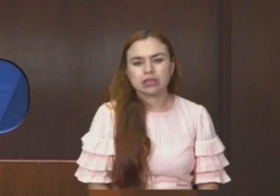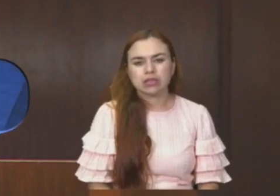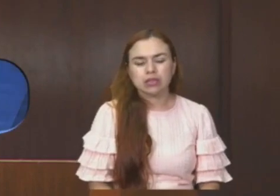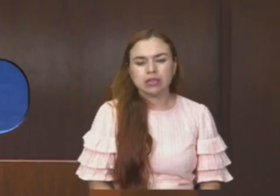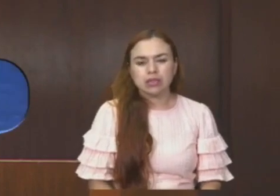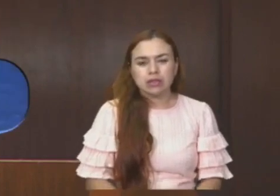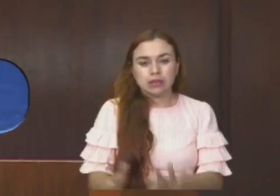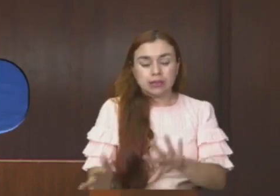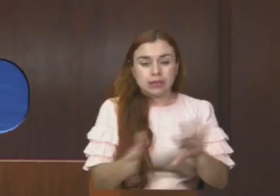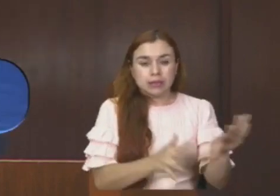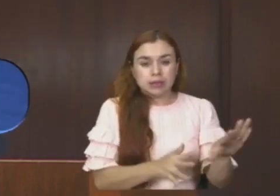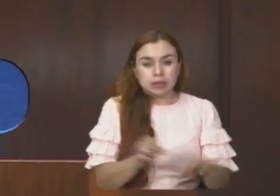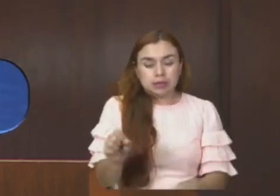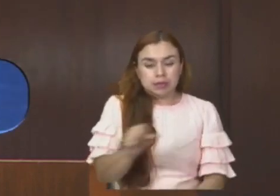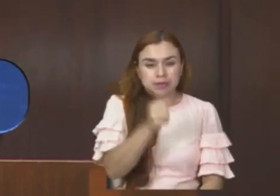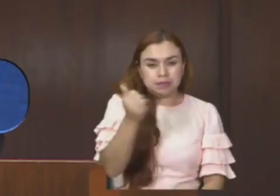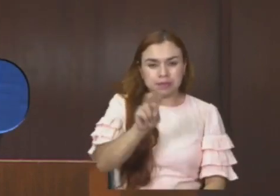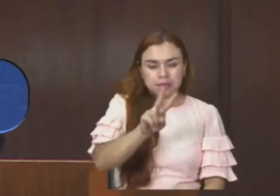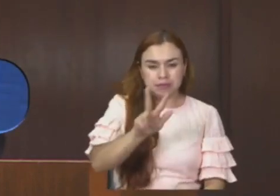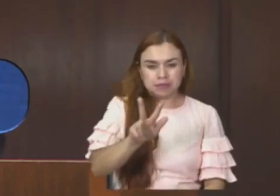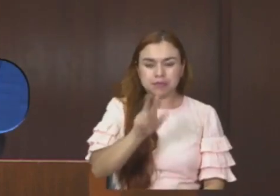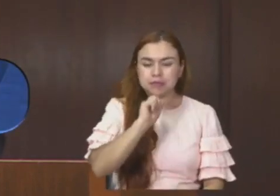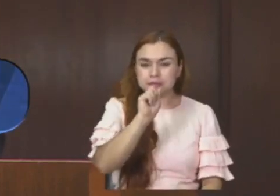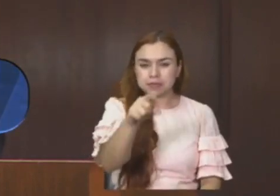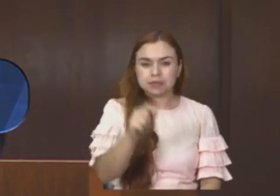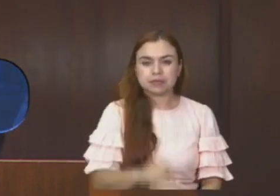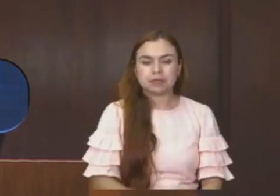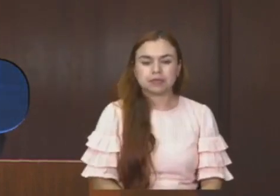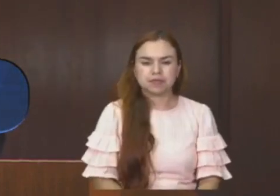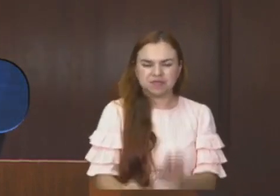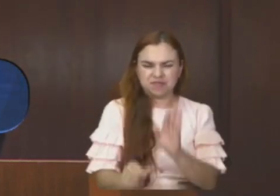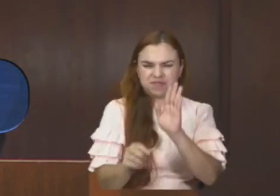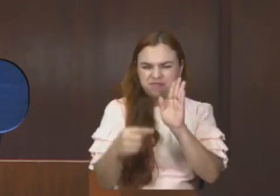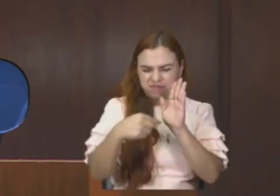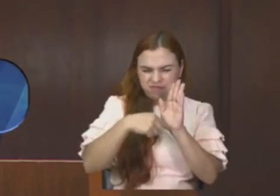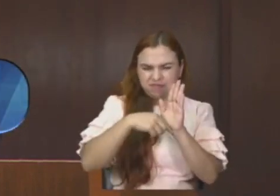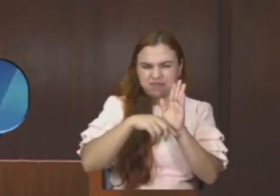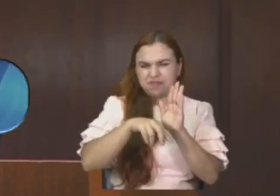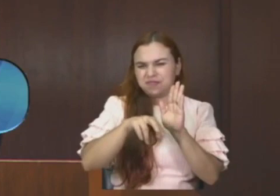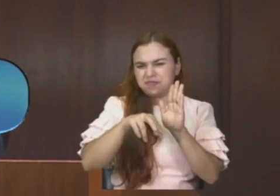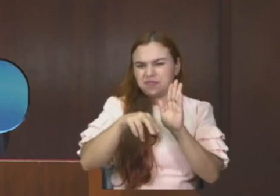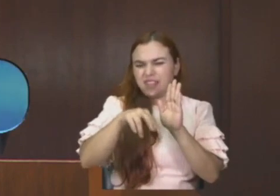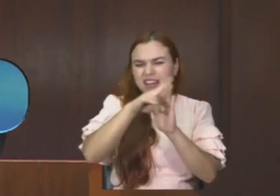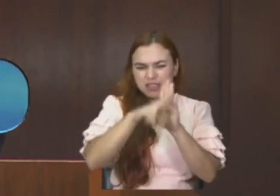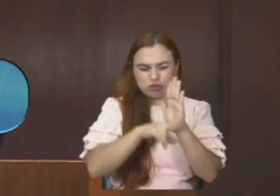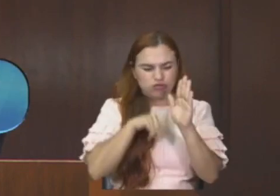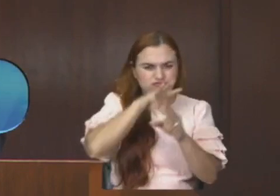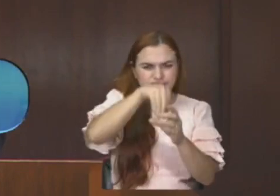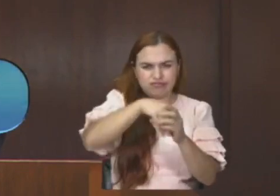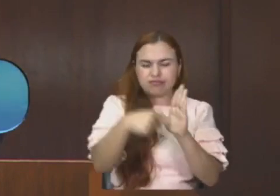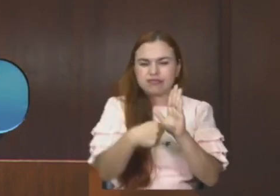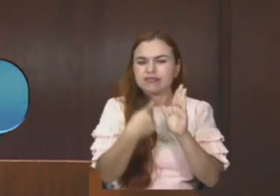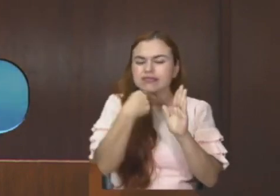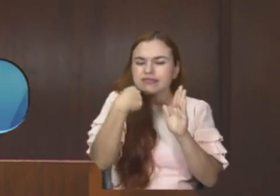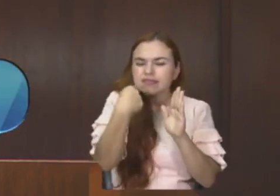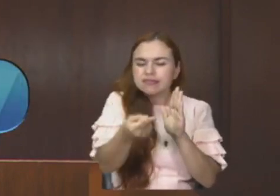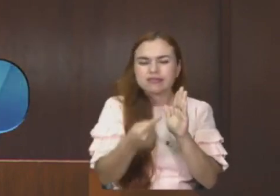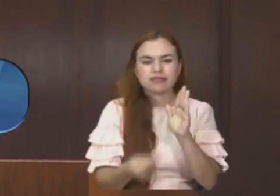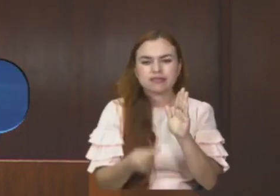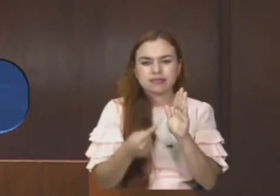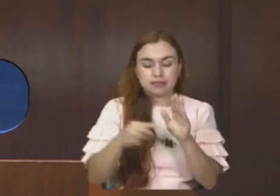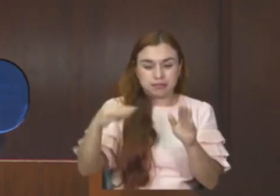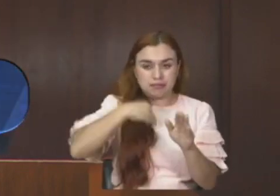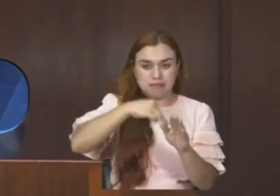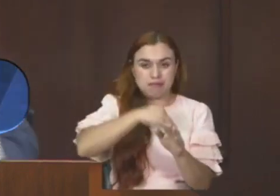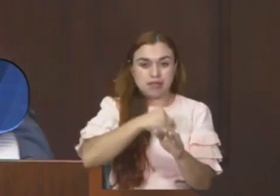la resolución 2022-234 del 19 de diciembre del 2022 de la Dirección Nacional de Recursos Minerales del Ministerio